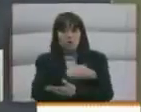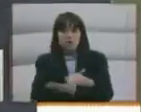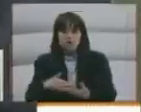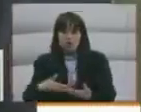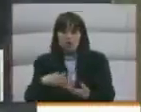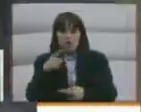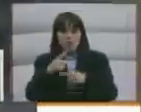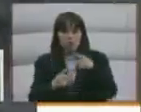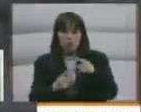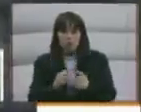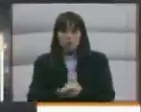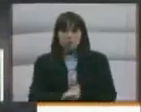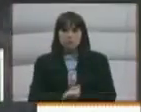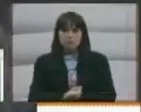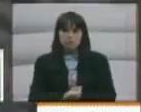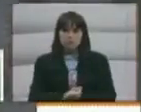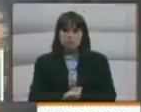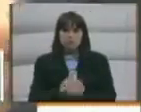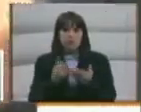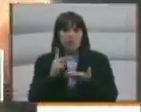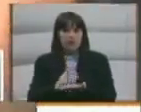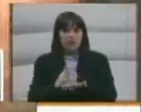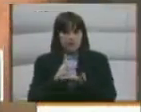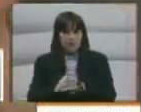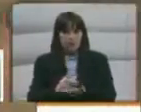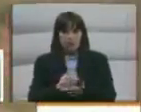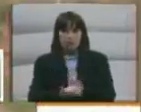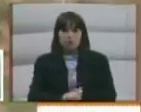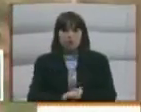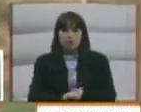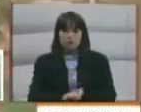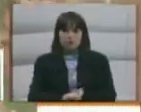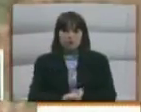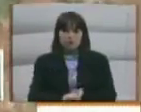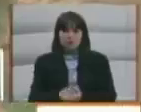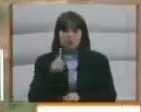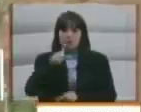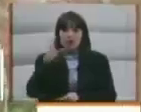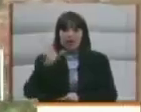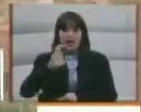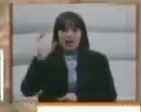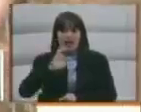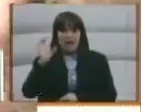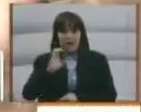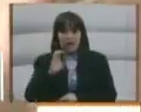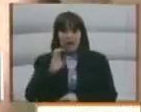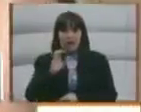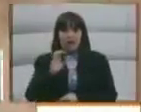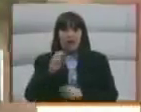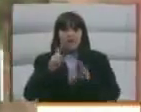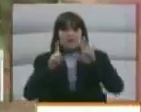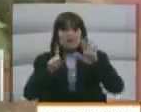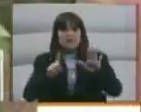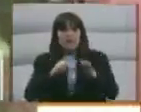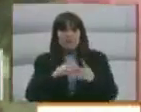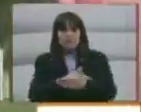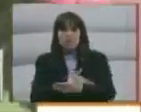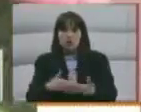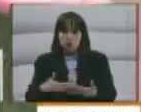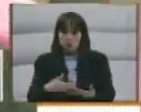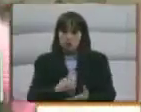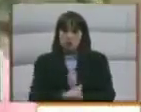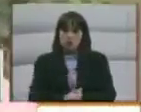Ok, estamos hablando de que en Caracas está en 6 millones el kilo de pimentón. ¿Y tú se lo vendes al